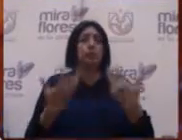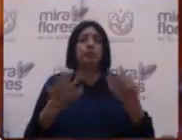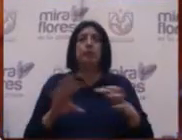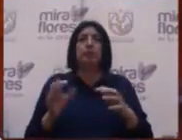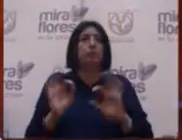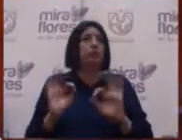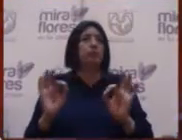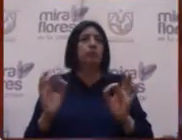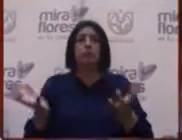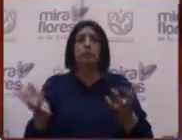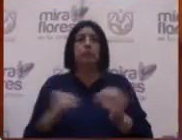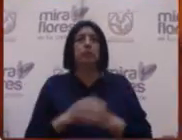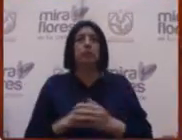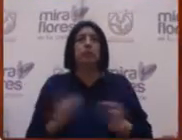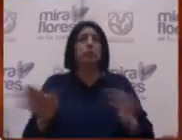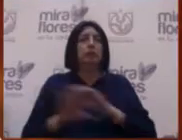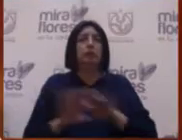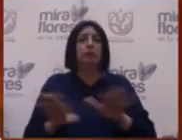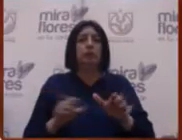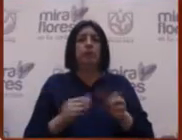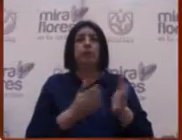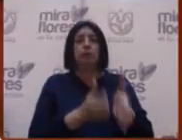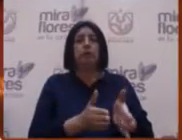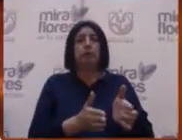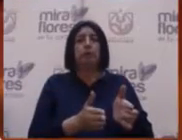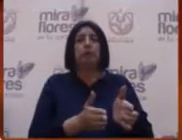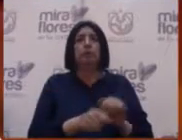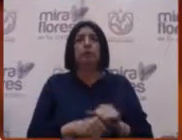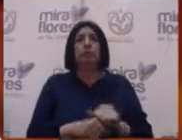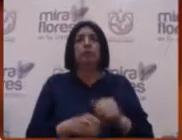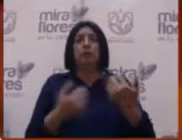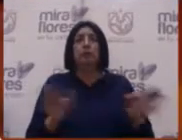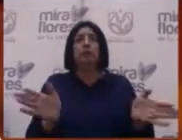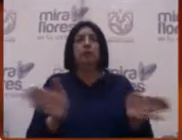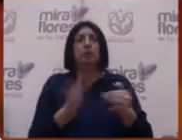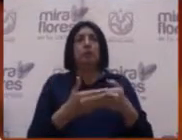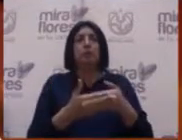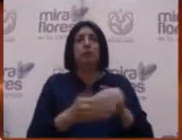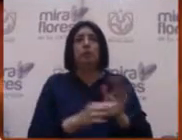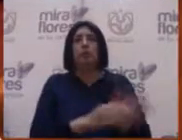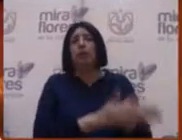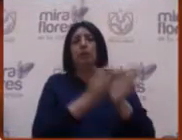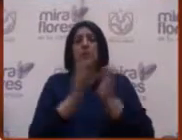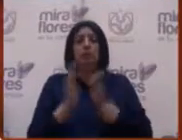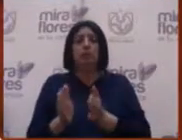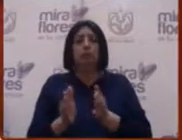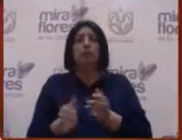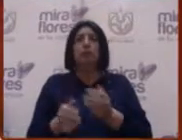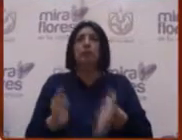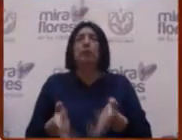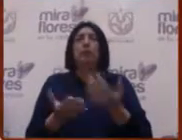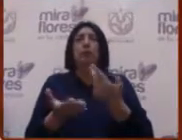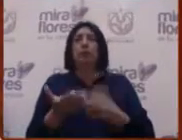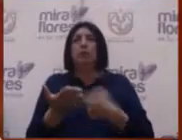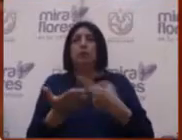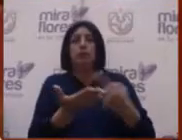no, cerramos esta estación. Ha quedado cerrada la estación y vamos a lo que es orden del